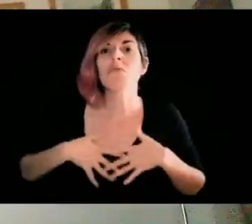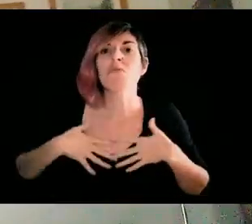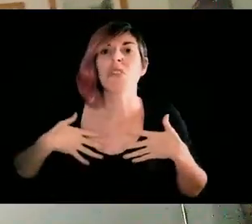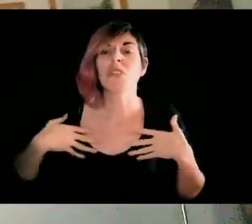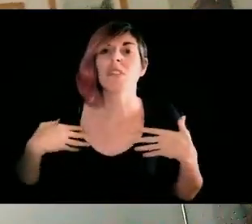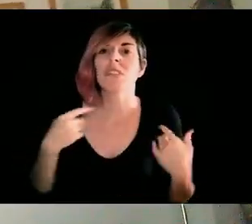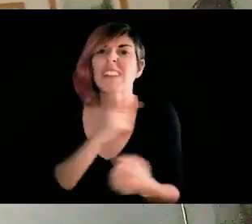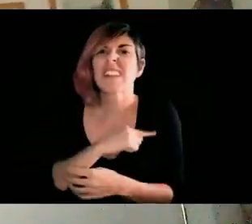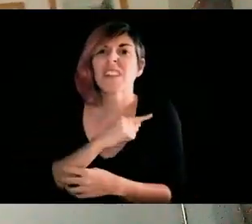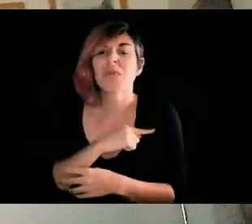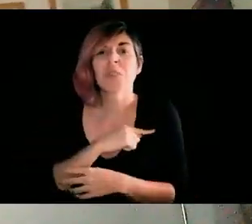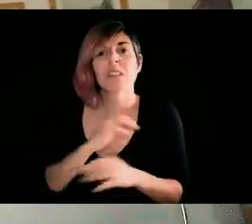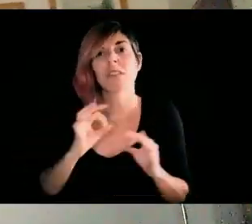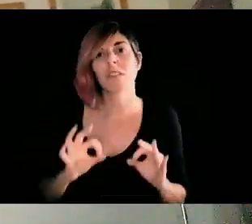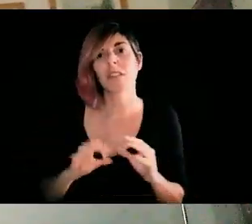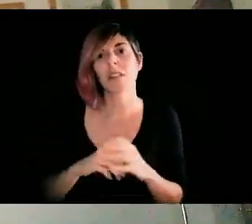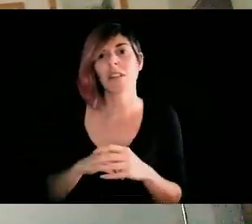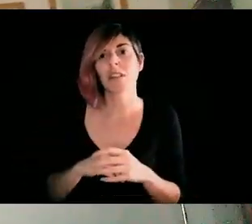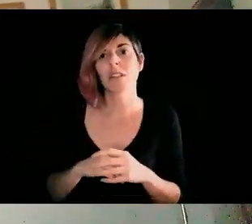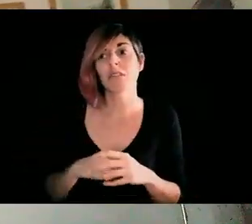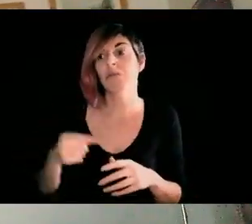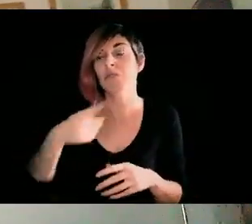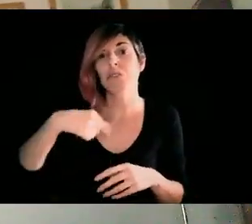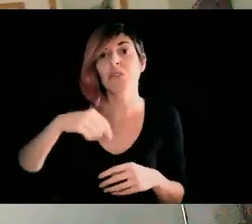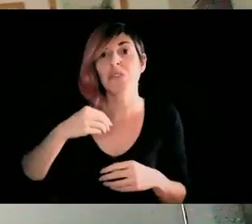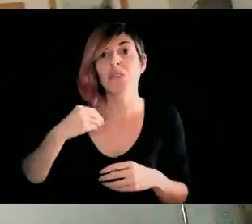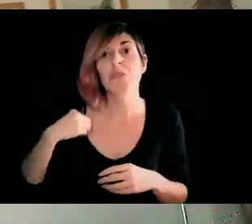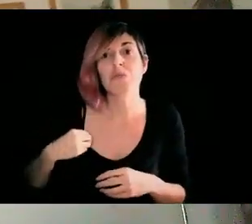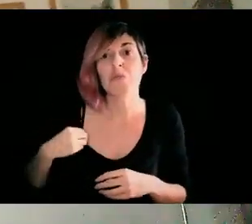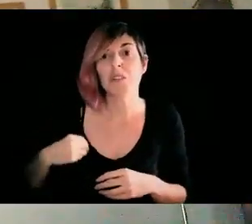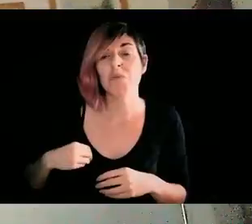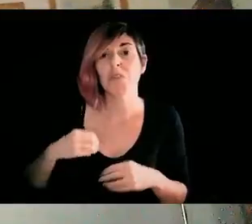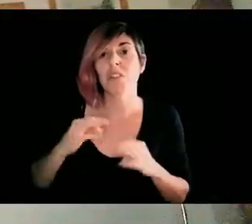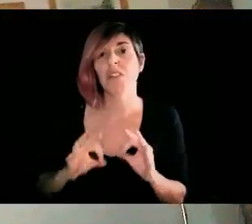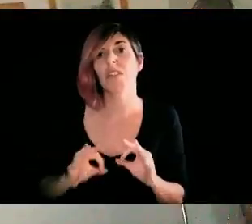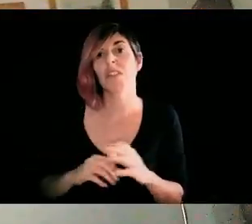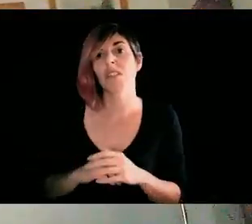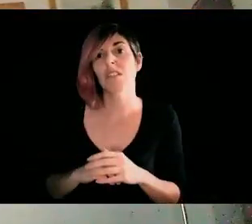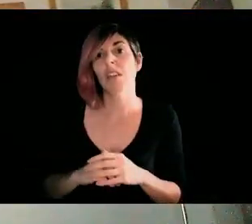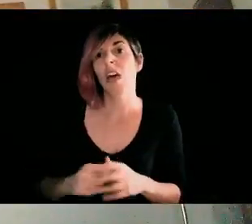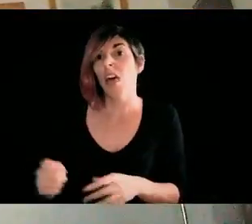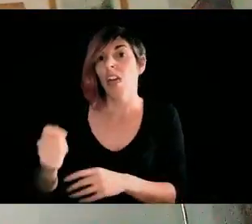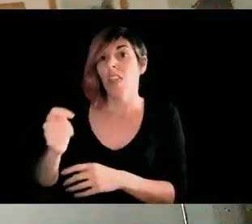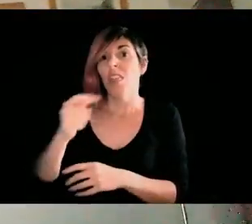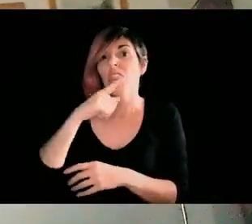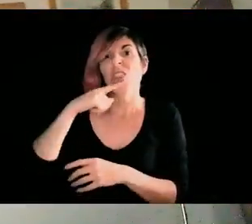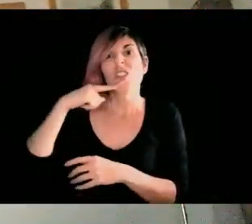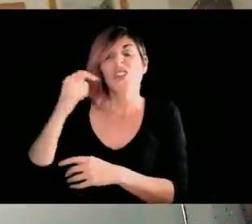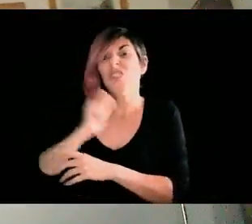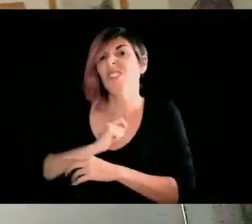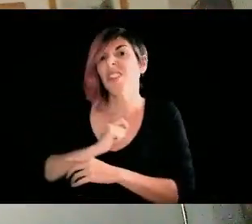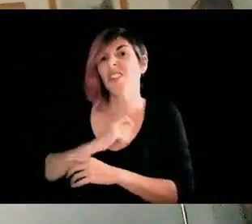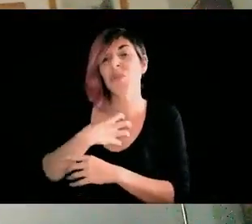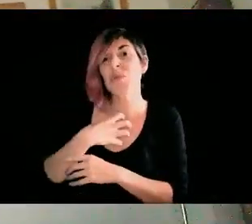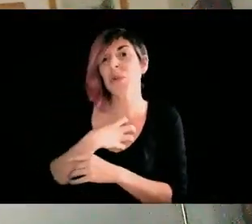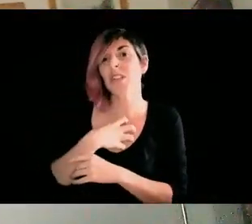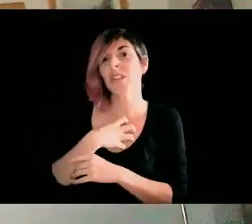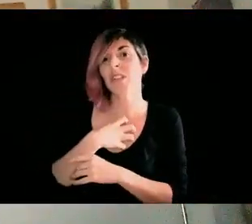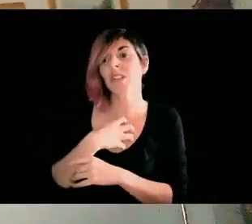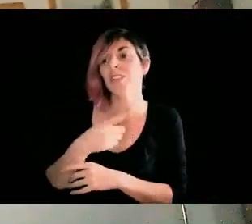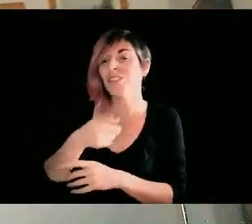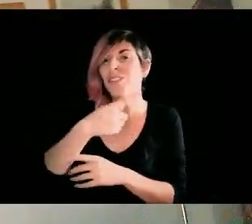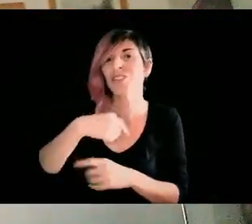mismos somos las emociones, somos lo que experimentamos, esas emociones somos nosotros mismos, no nos dañan,